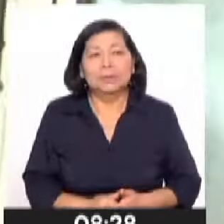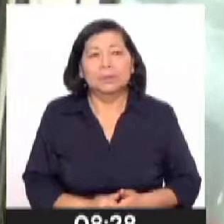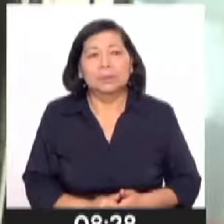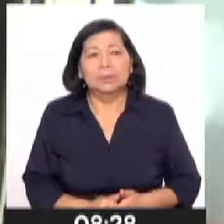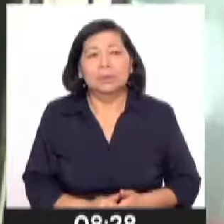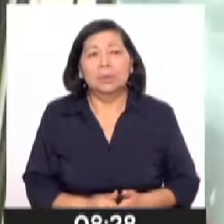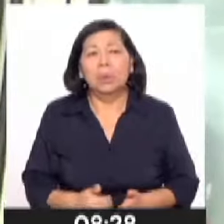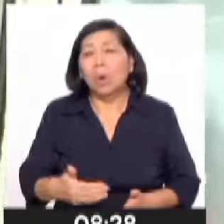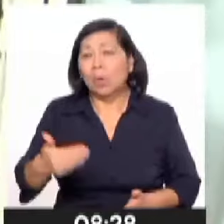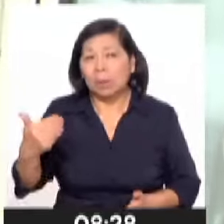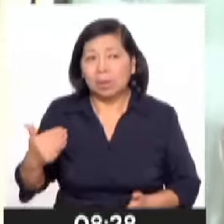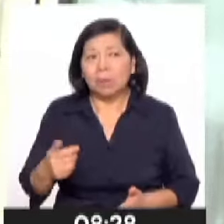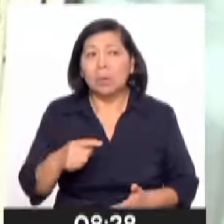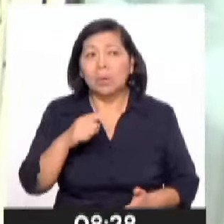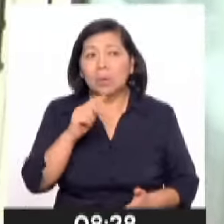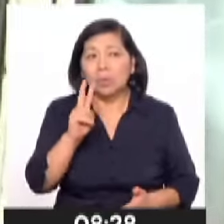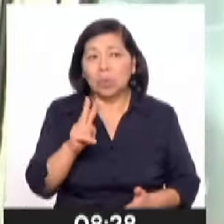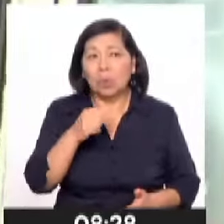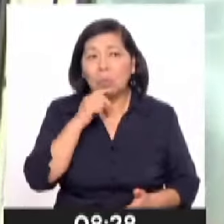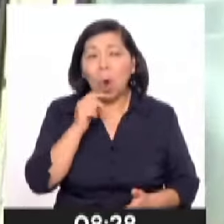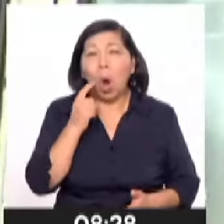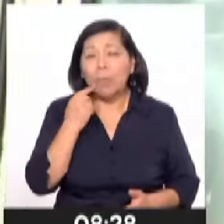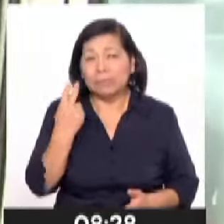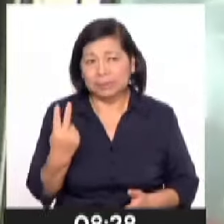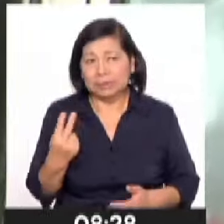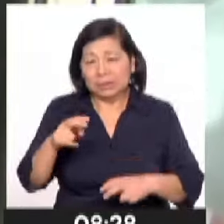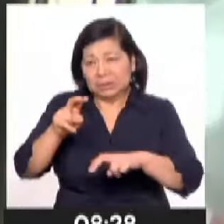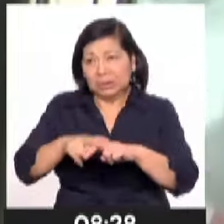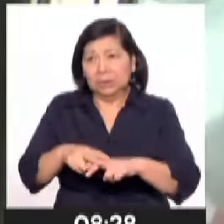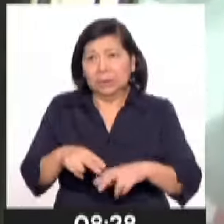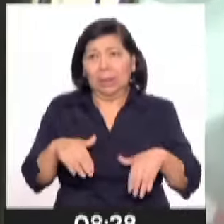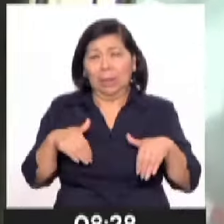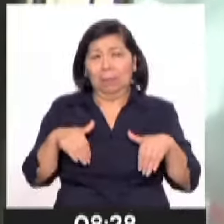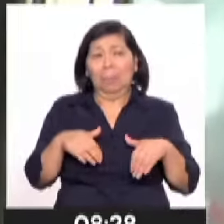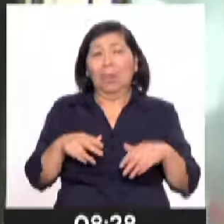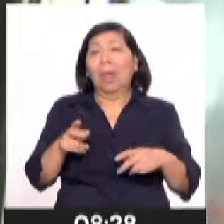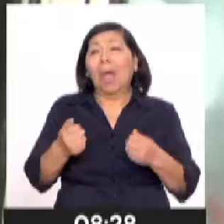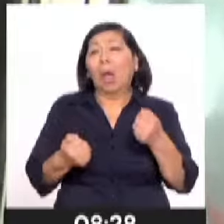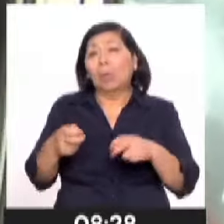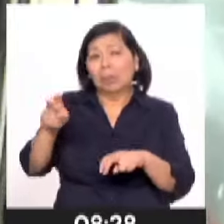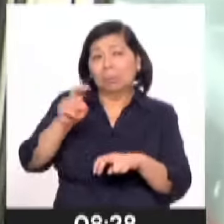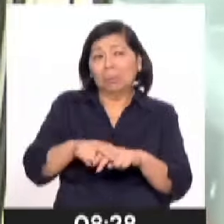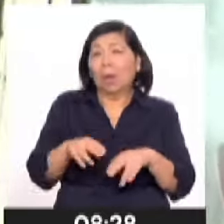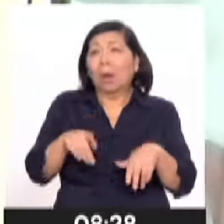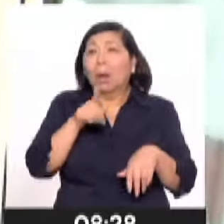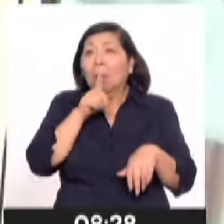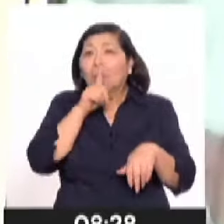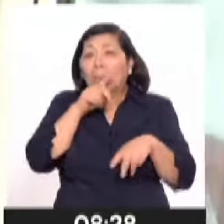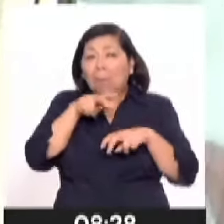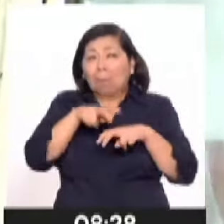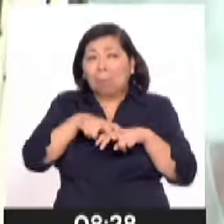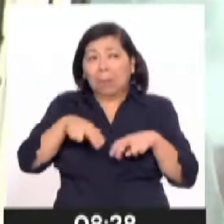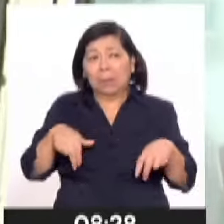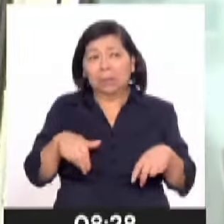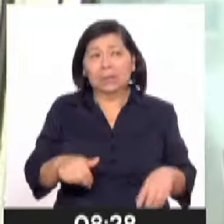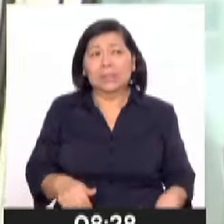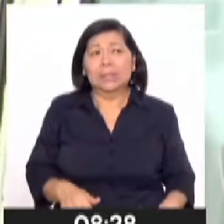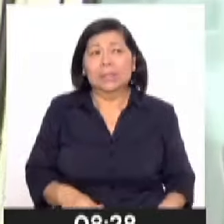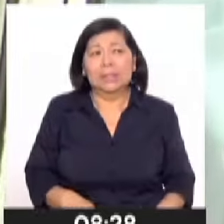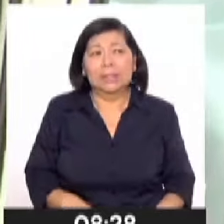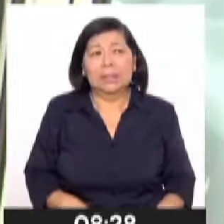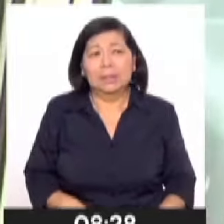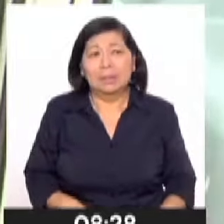porque habían tres chicos. Había dos chicas y un chico ahí sentados. Entonces ahí ellos no se metieron, agarraron, le dijeron así